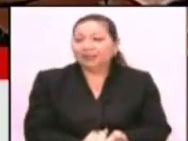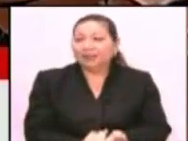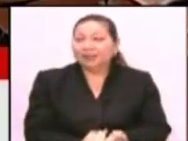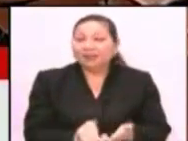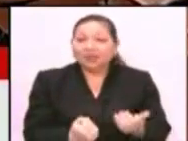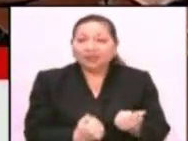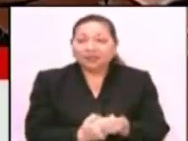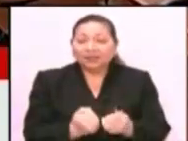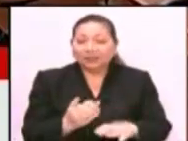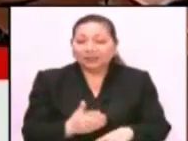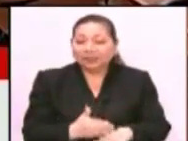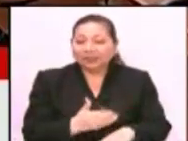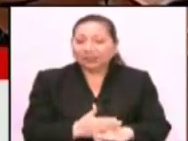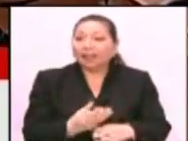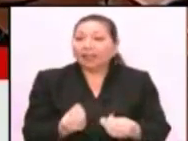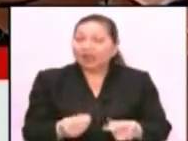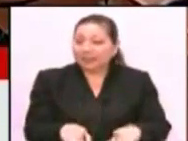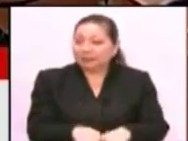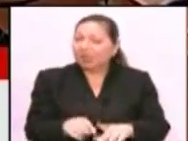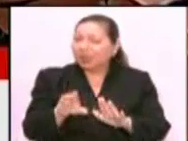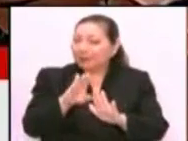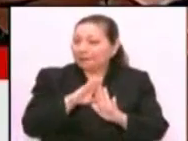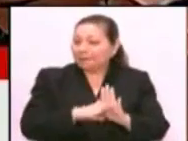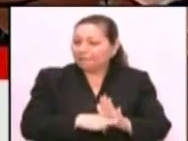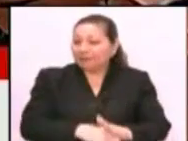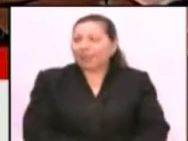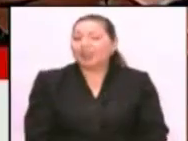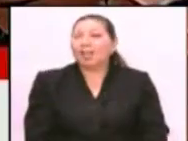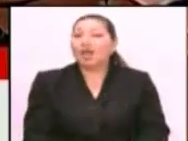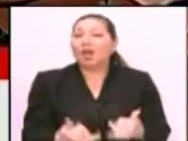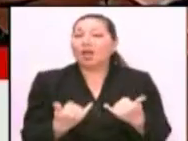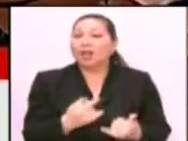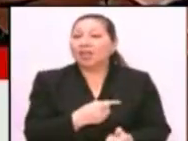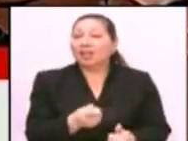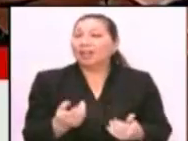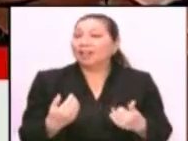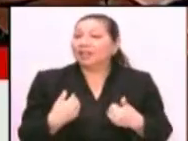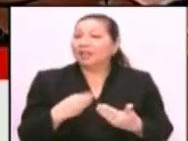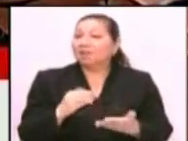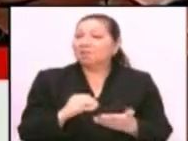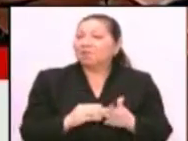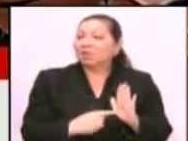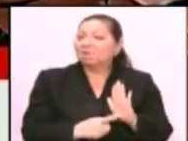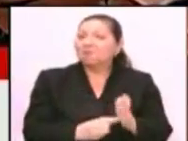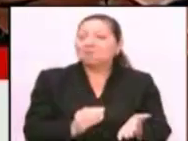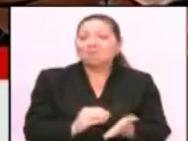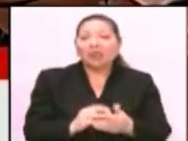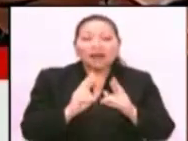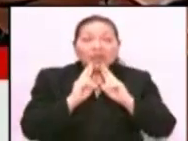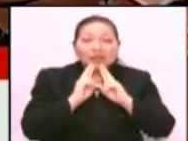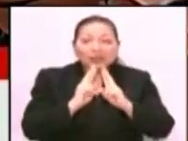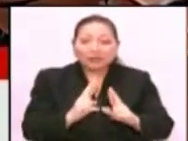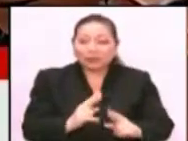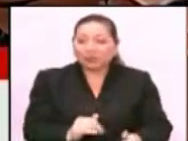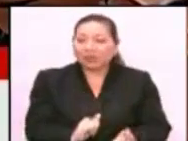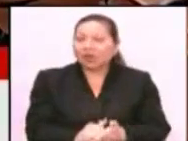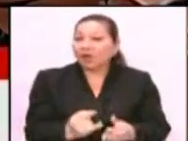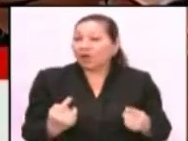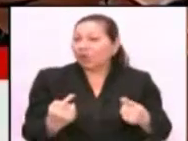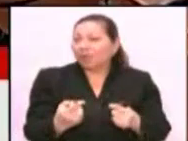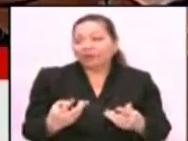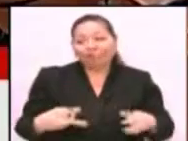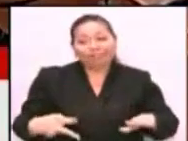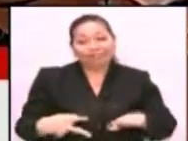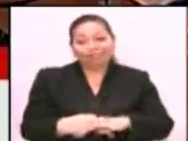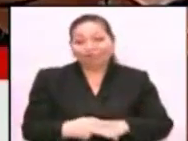la cooperación de Estados Unidos también se reduce, y ahora ellos tienen una presión a mostrar más resultados al sector público, de lo contrario les van a